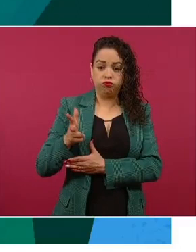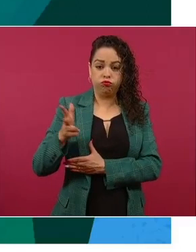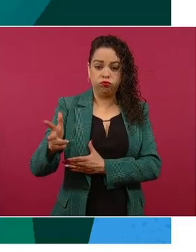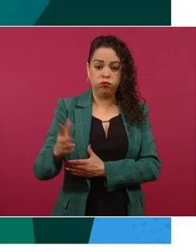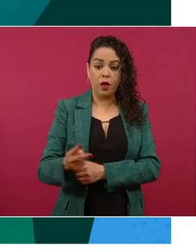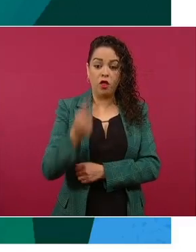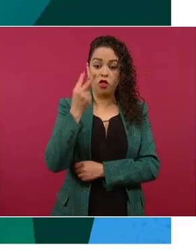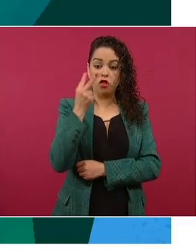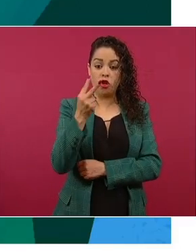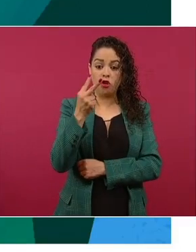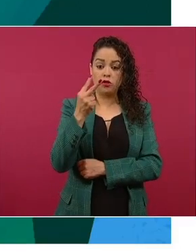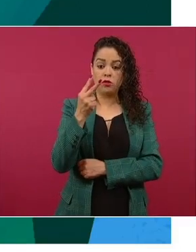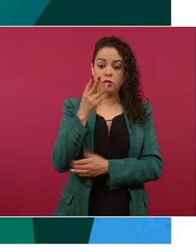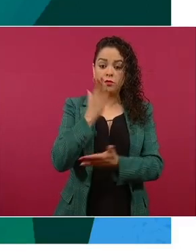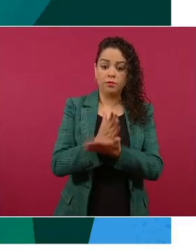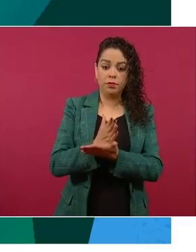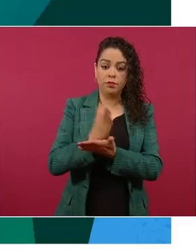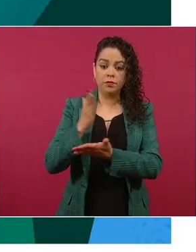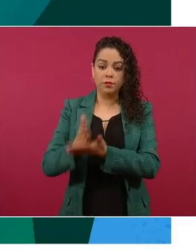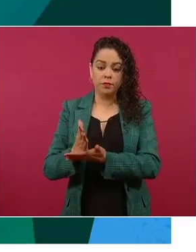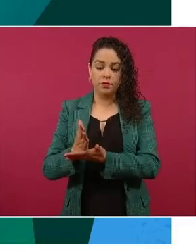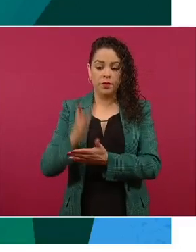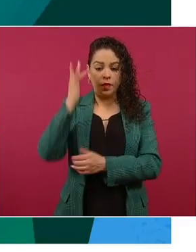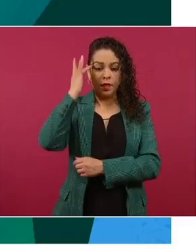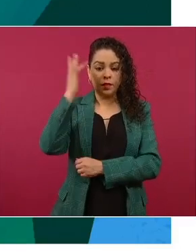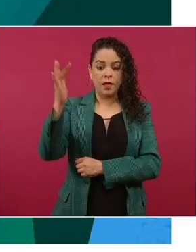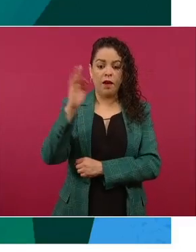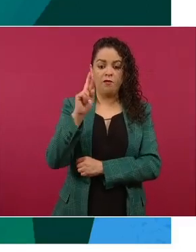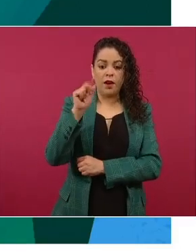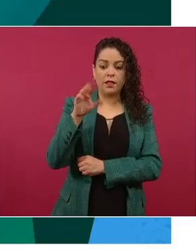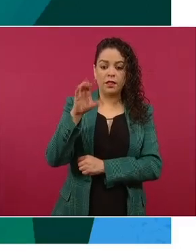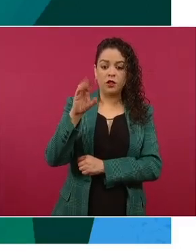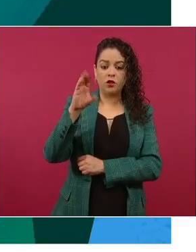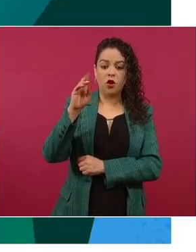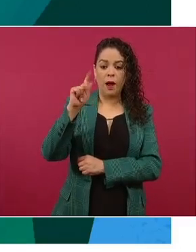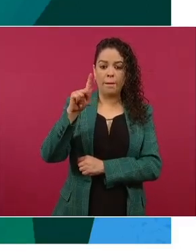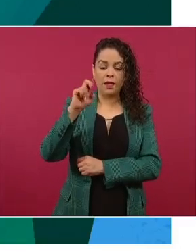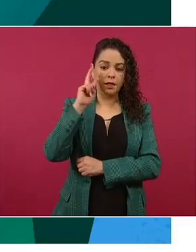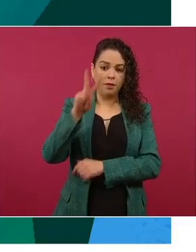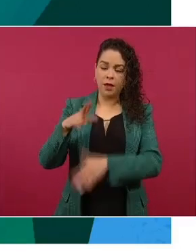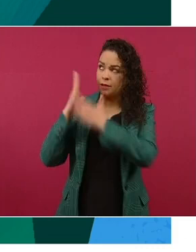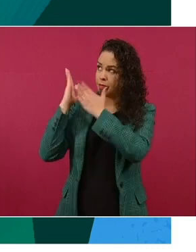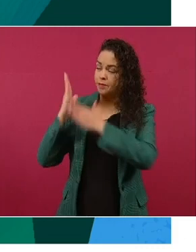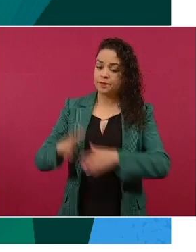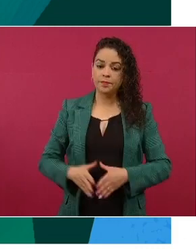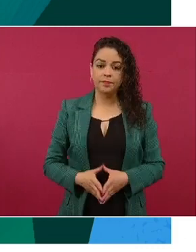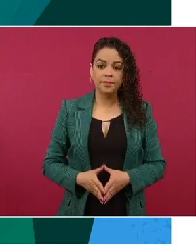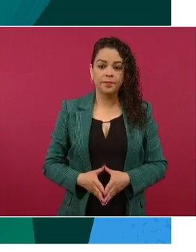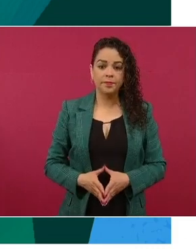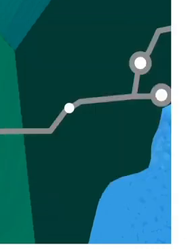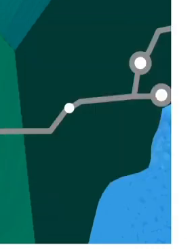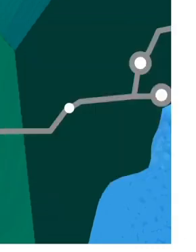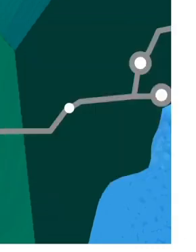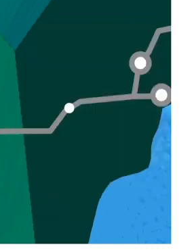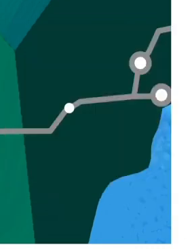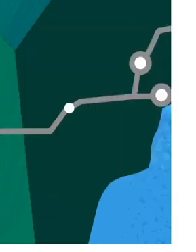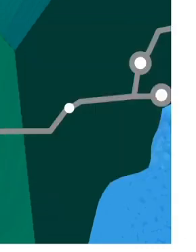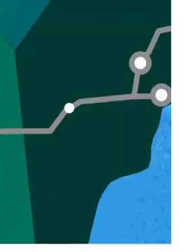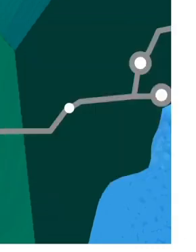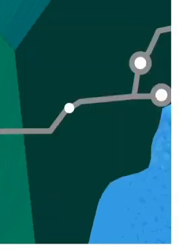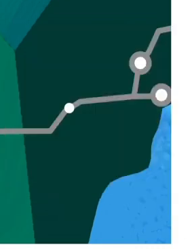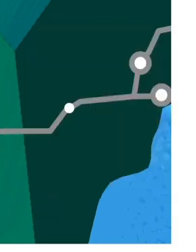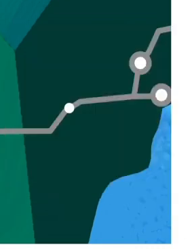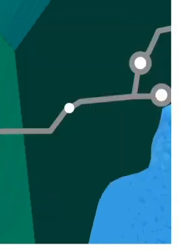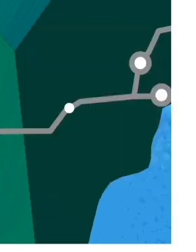una en Esná y otra en San Francisco Campeche, así como 3 paraderos, en Tenabo, Es el Chacán y Carrillo